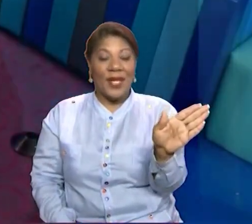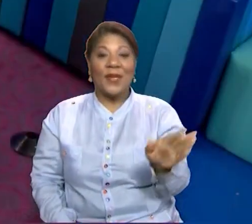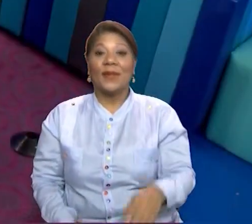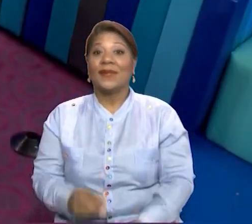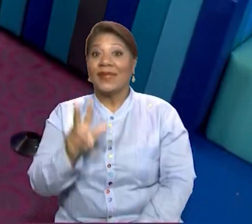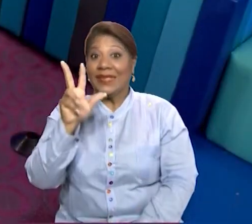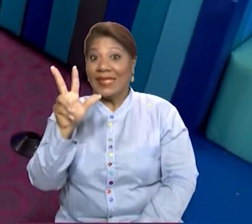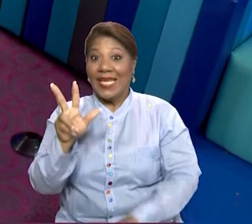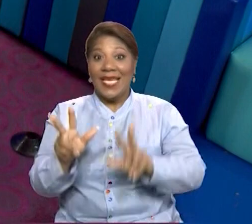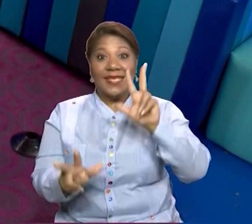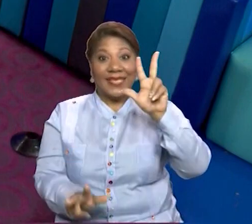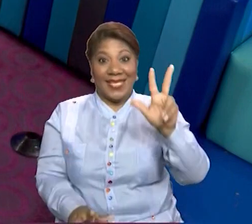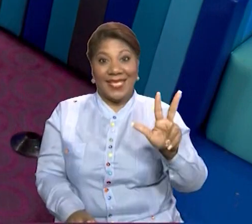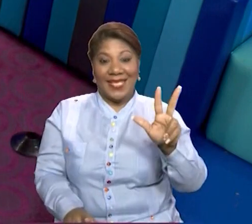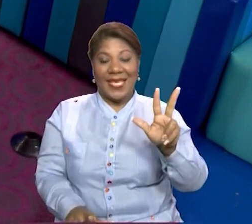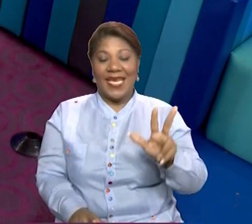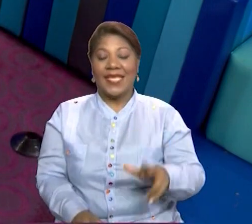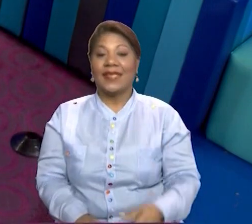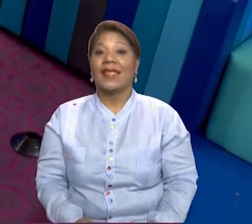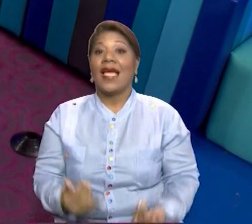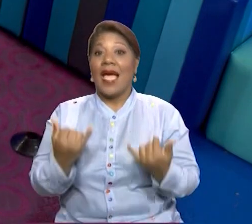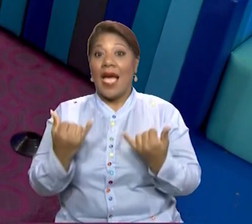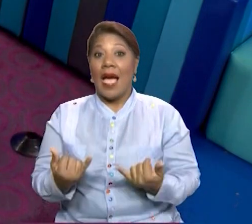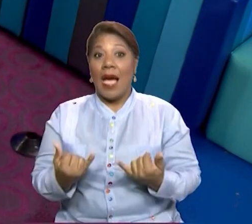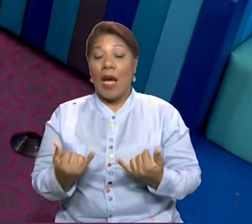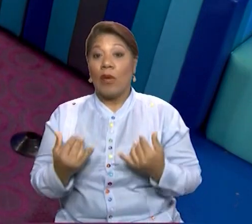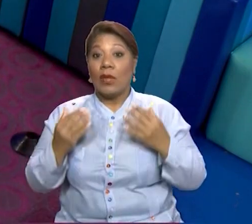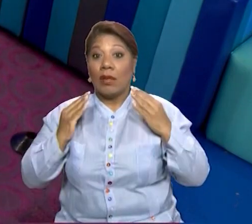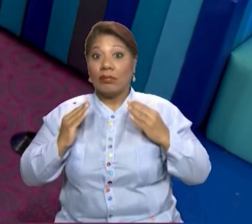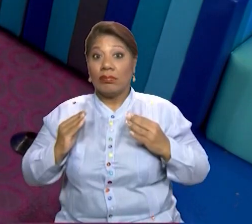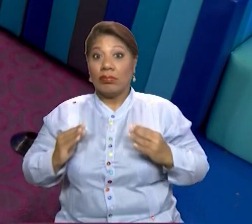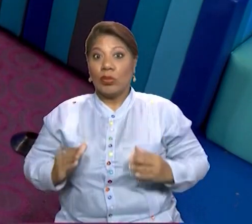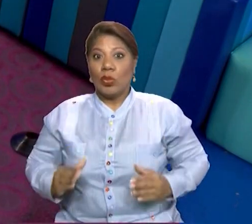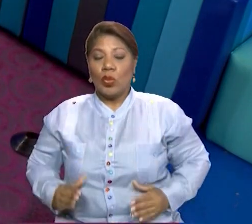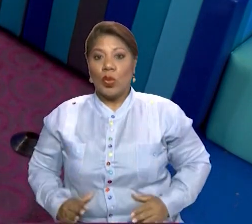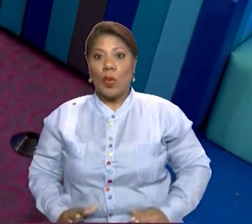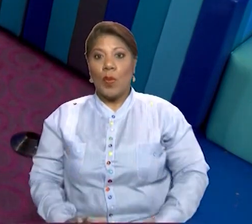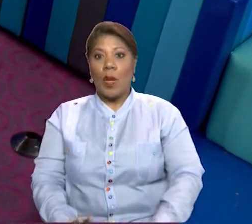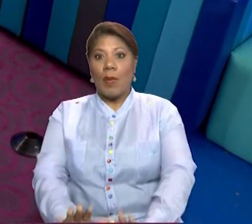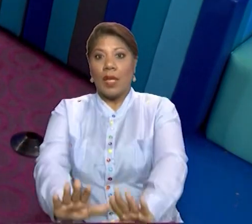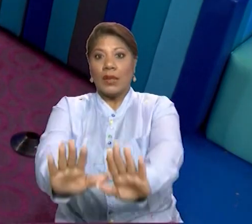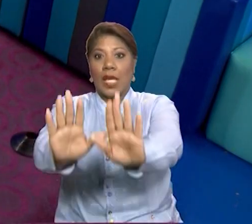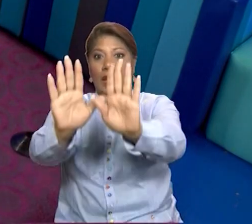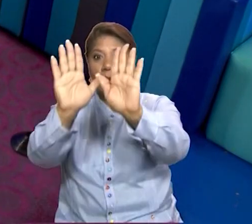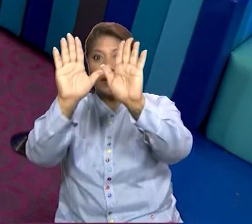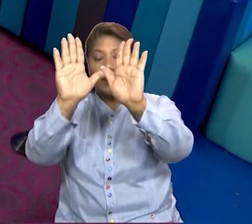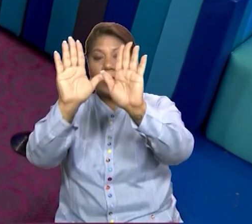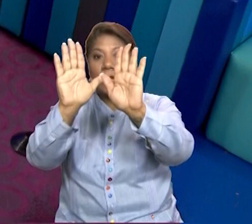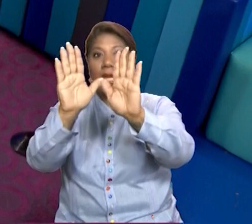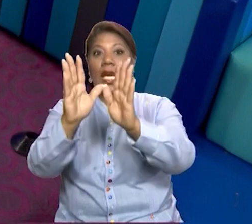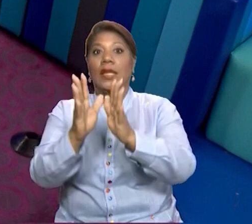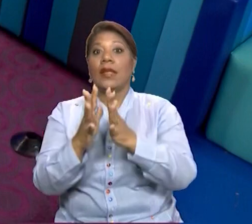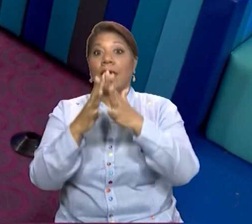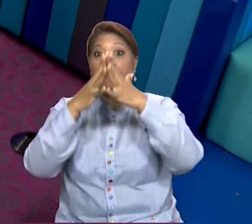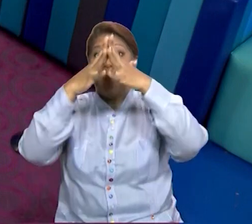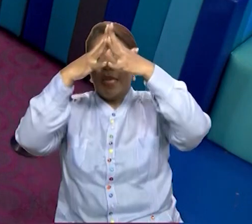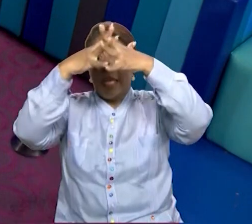Ok. Vamos a hacer un estiramiento total. Piernas juntas. Manos arriba, entrelazamos los